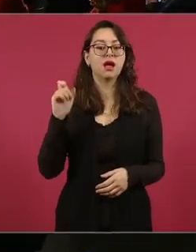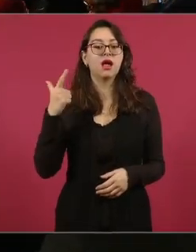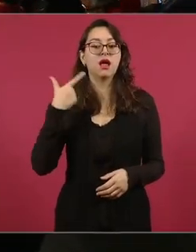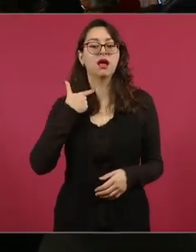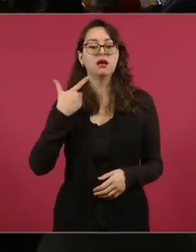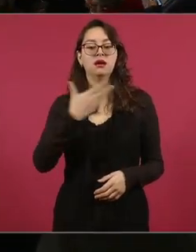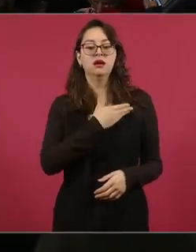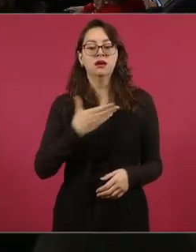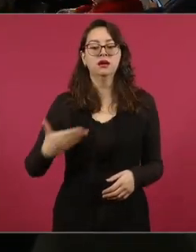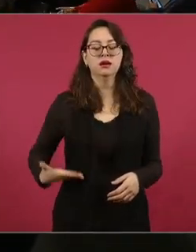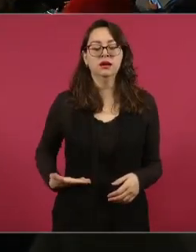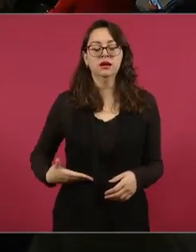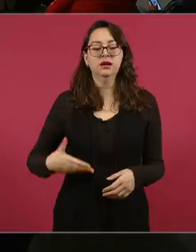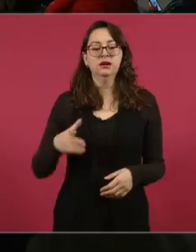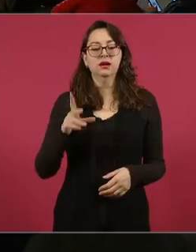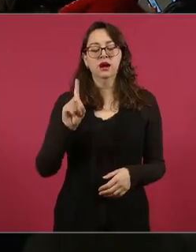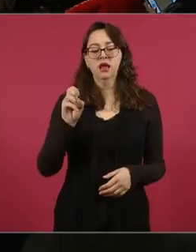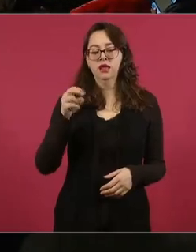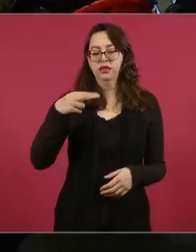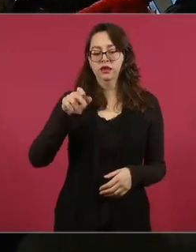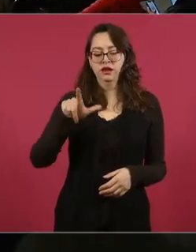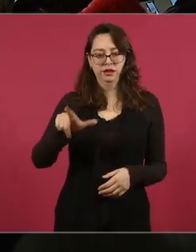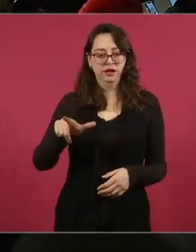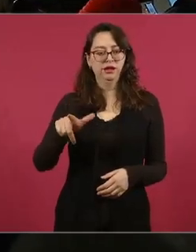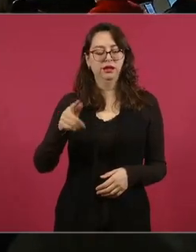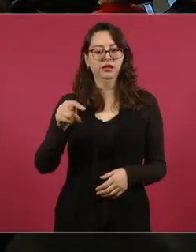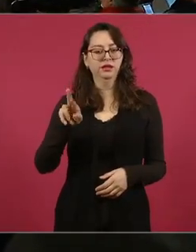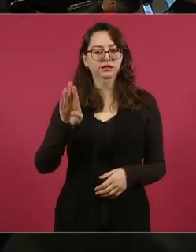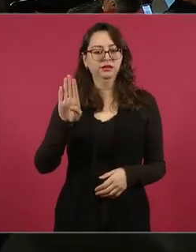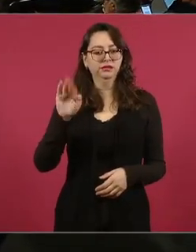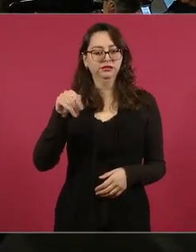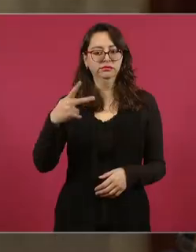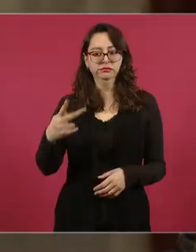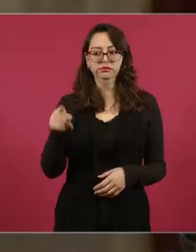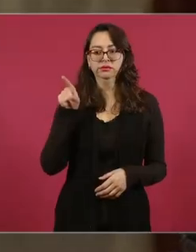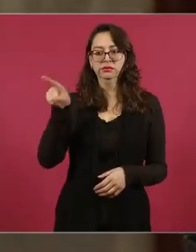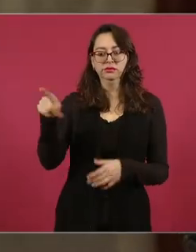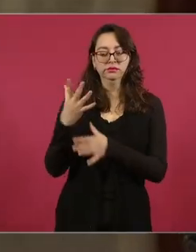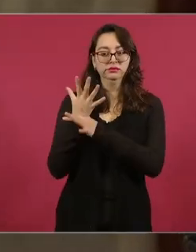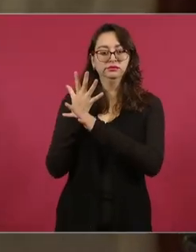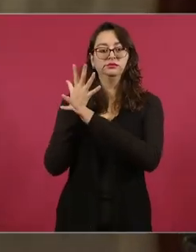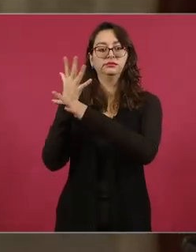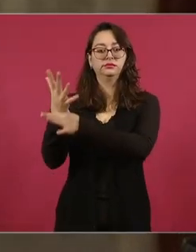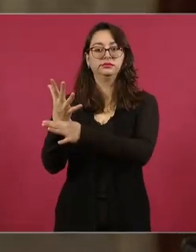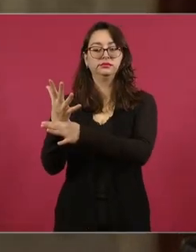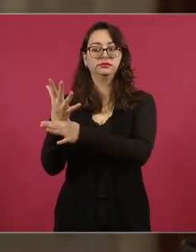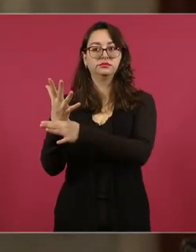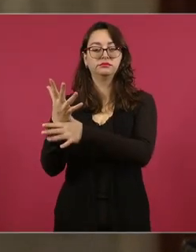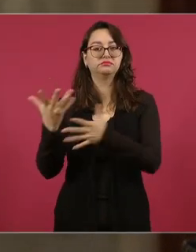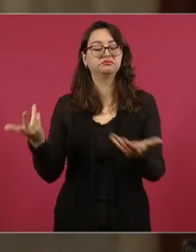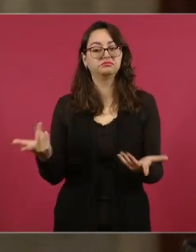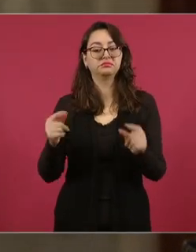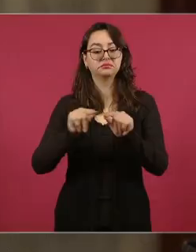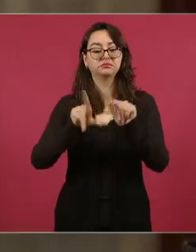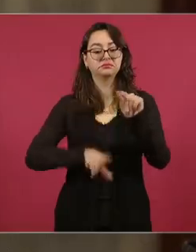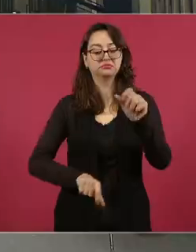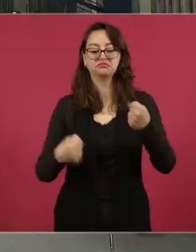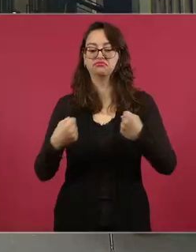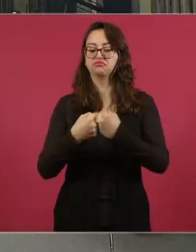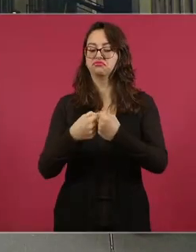dijo que reiterará una de las acciones de su gobierno será sellar la frontera con México. ¿Qué responde el gobierno de México?